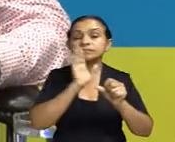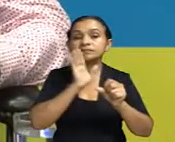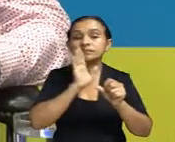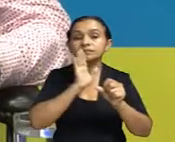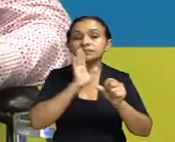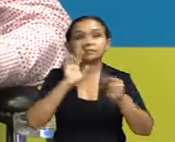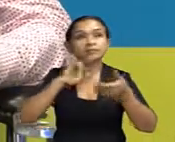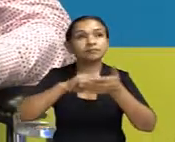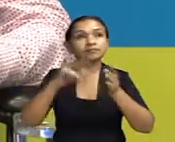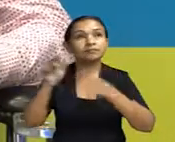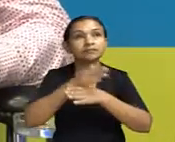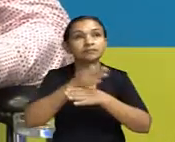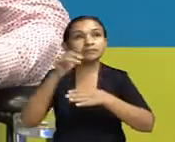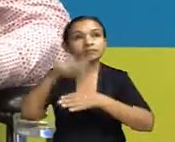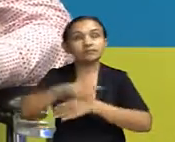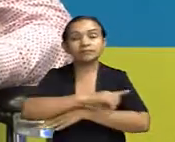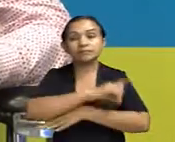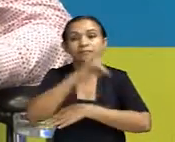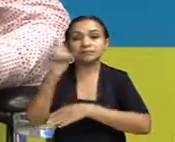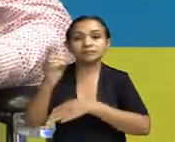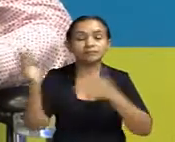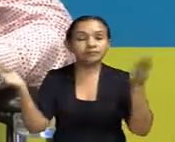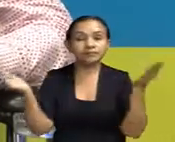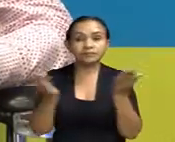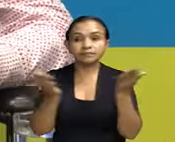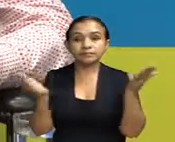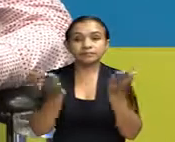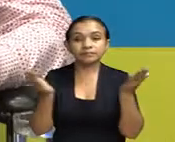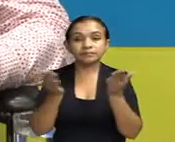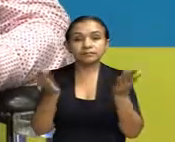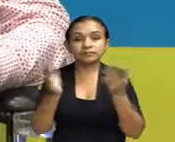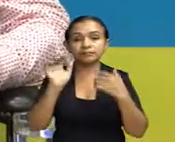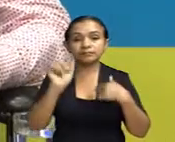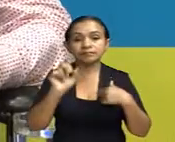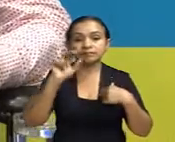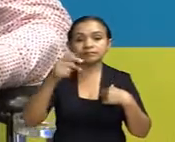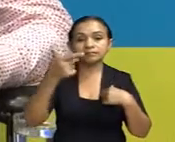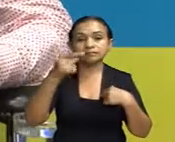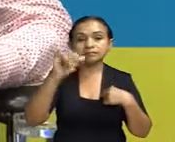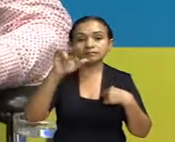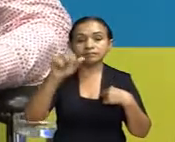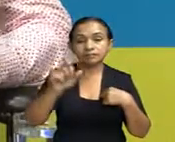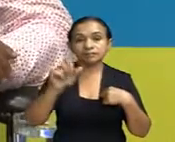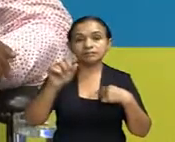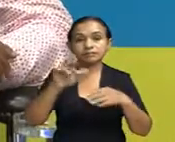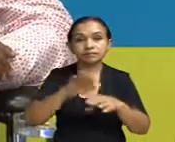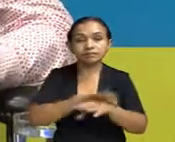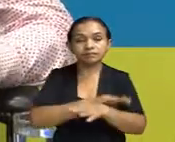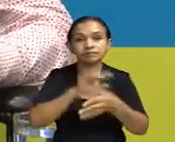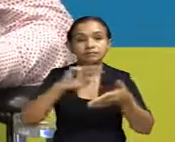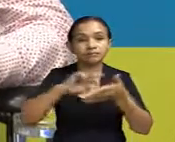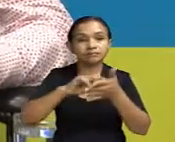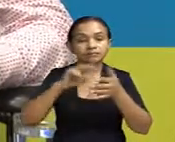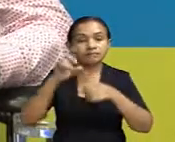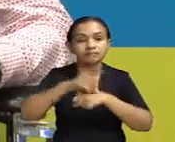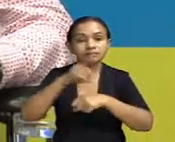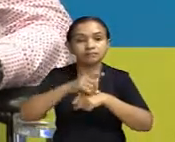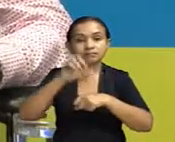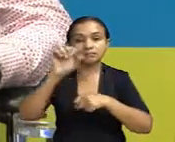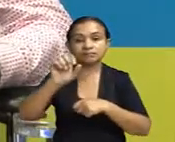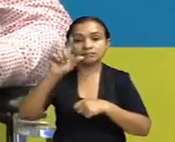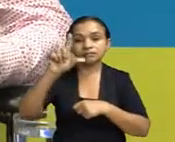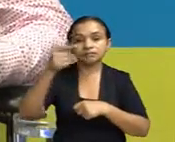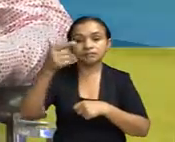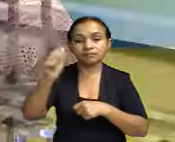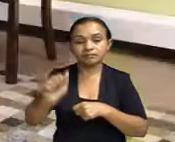sobre los síntomas. Hoy estamos hablando sobre la angina de pecho, las causas y los síntomas. Tenemos a la doctora Olga María